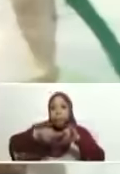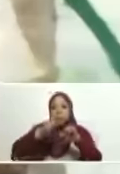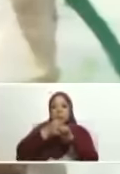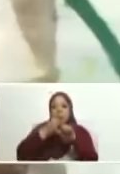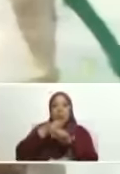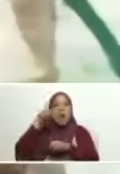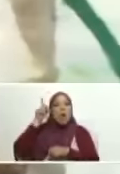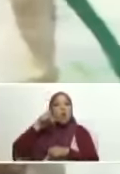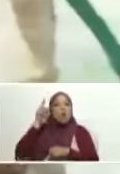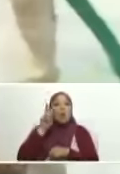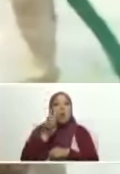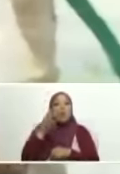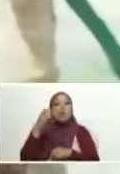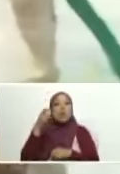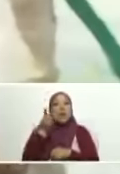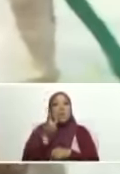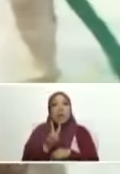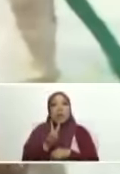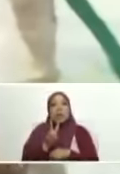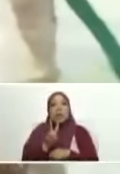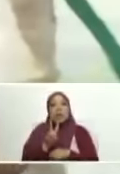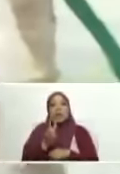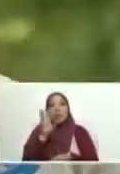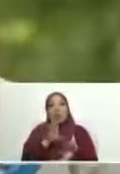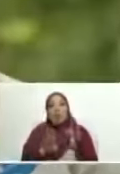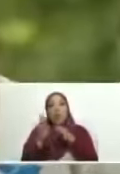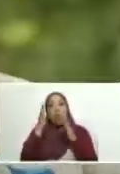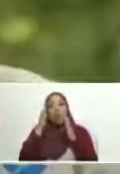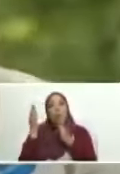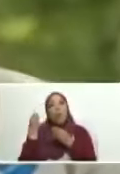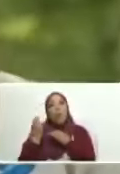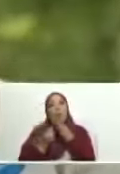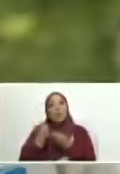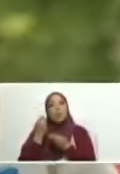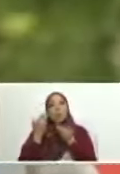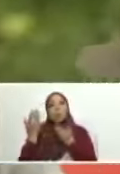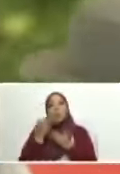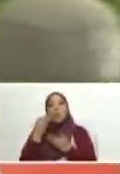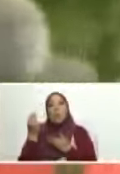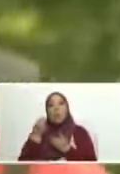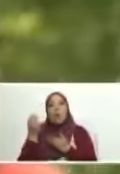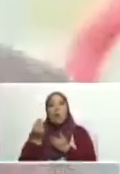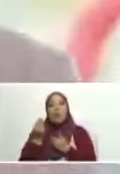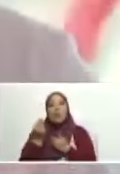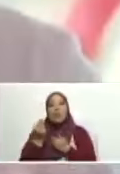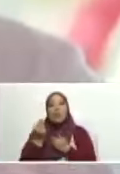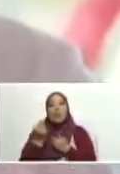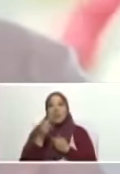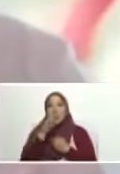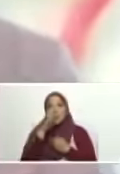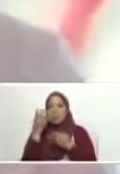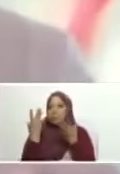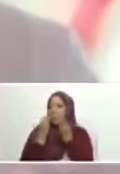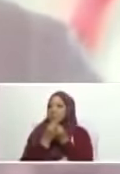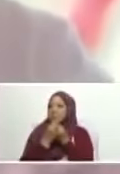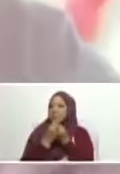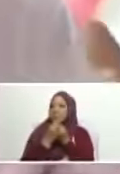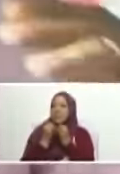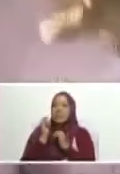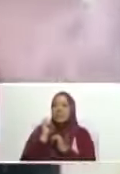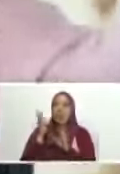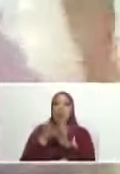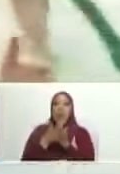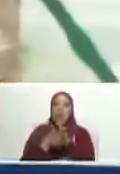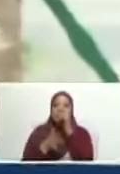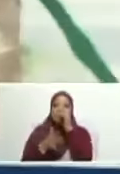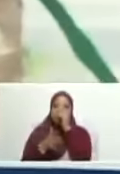profesor de la Universidad Central de Venezuela. Tiene cara de Christopher. Muchos ingenieros que lo acompañaron. Y el ingeniero eléctrico y